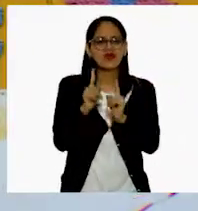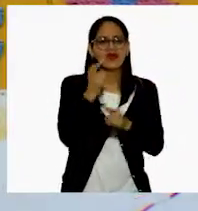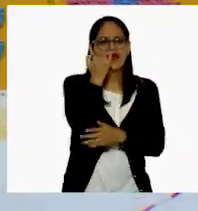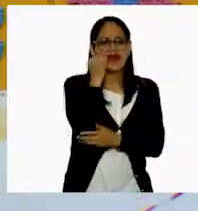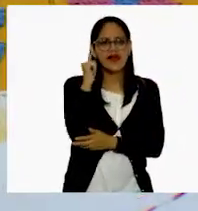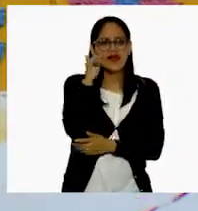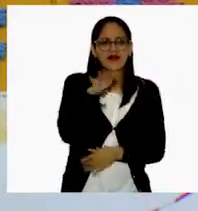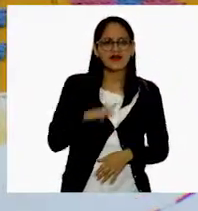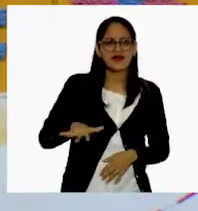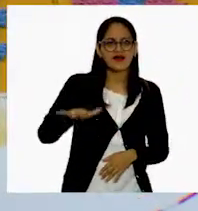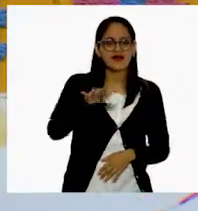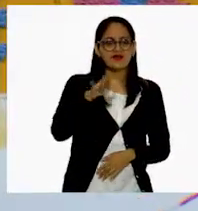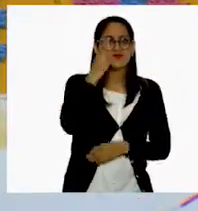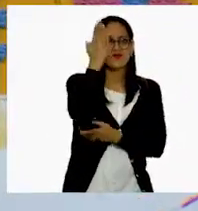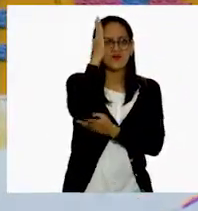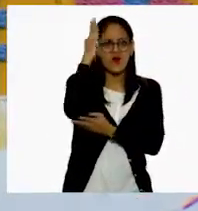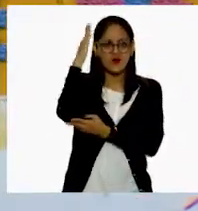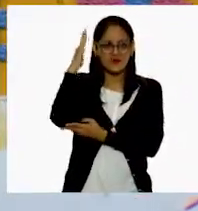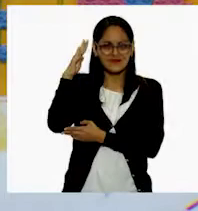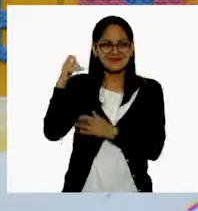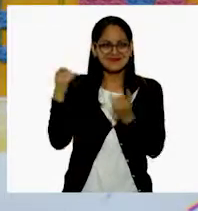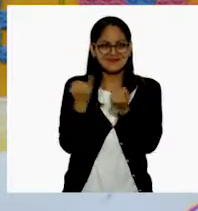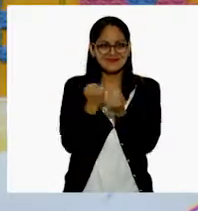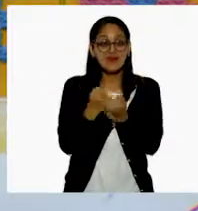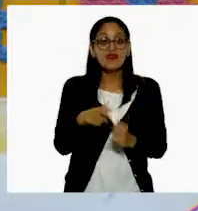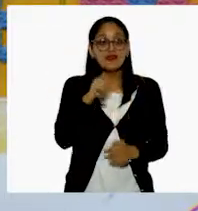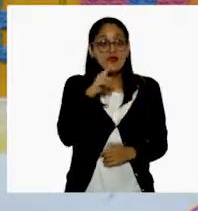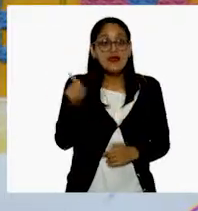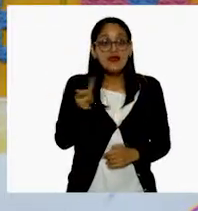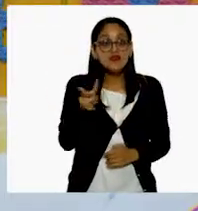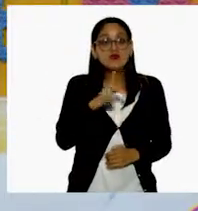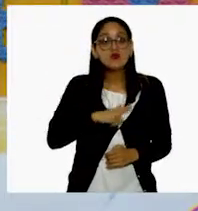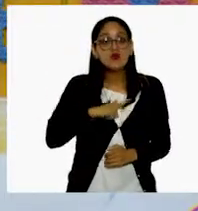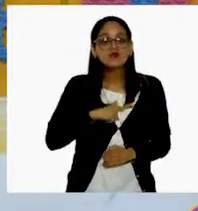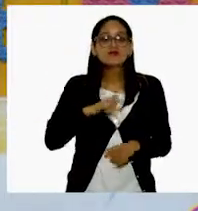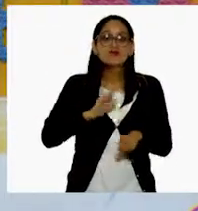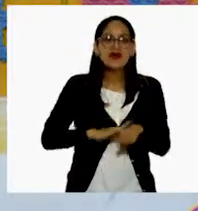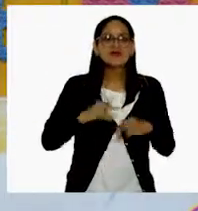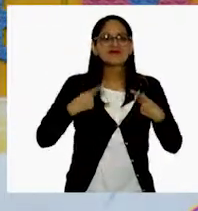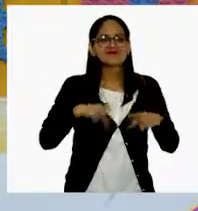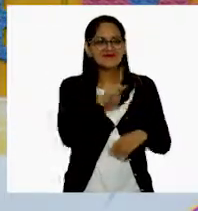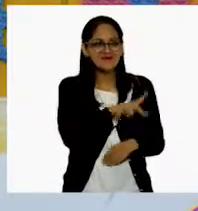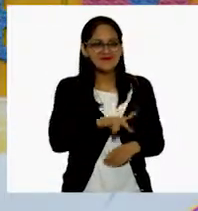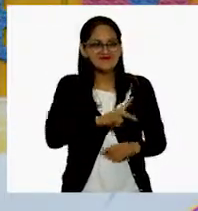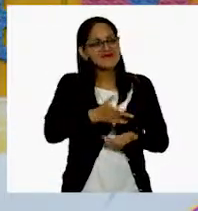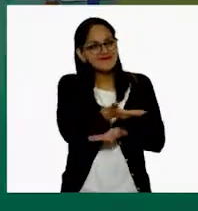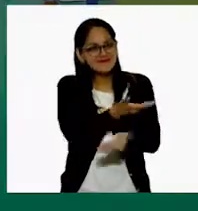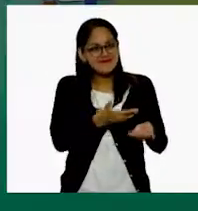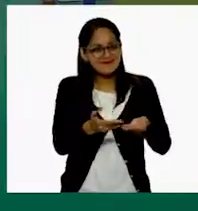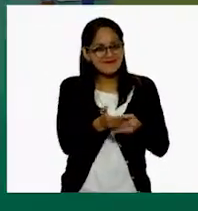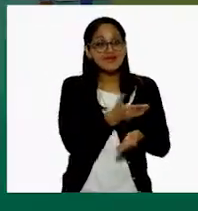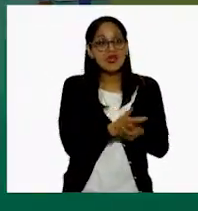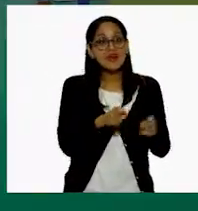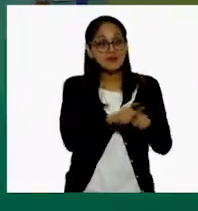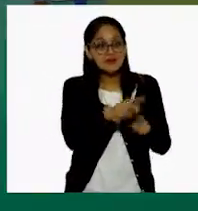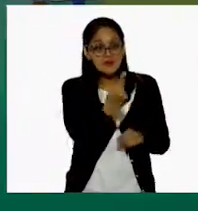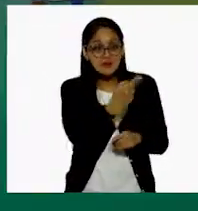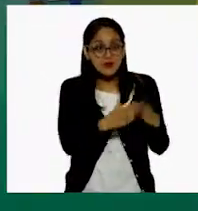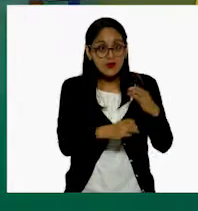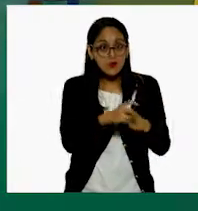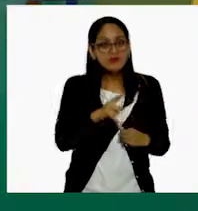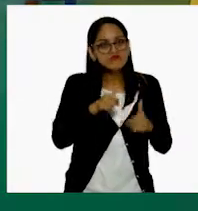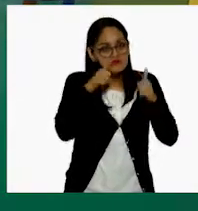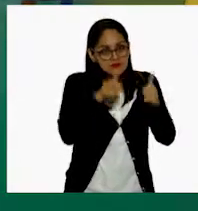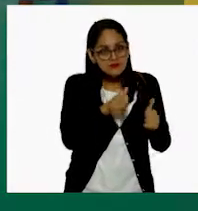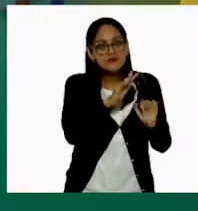y en el bosque. Y lo que más les gustaba hacer juntos era convivir con la gente del pueblo y atender todas sus necesidades. Muy